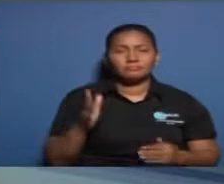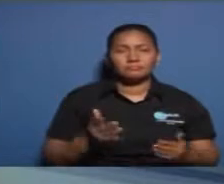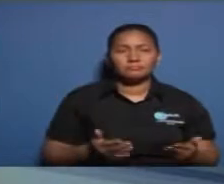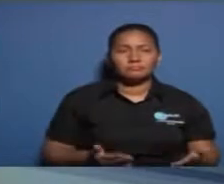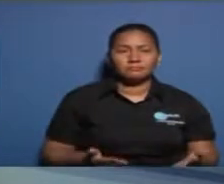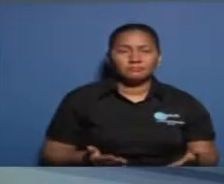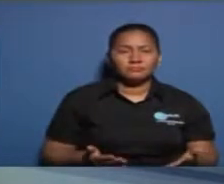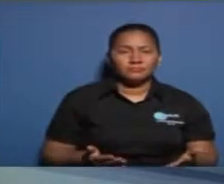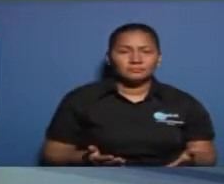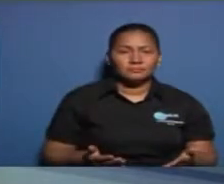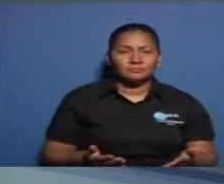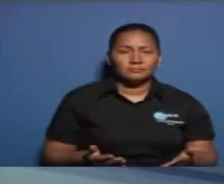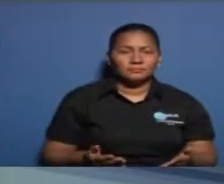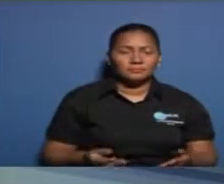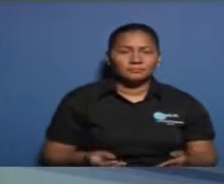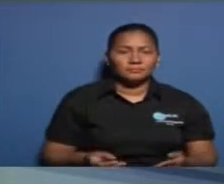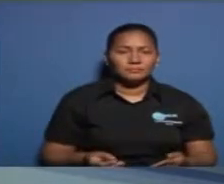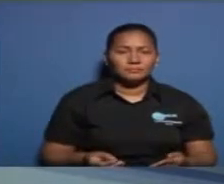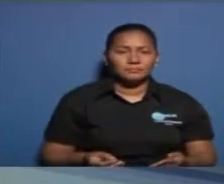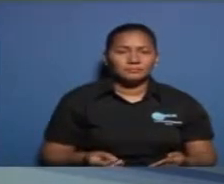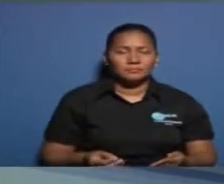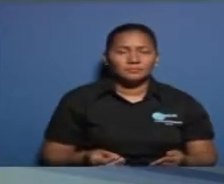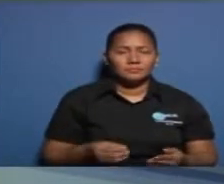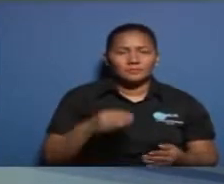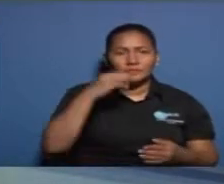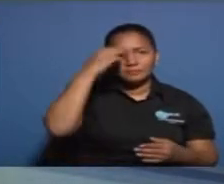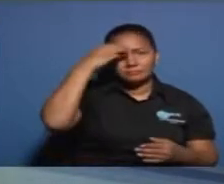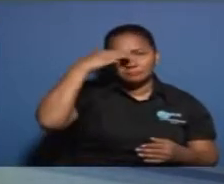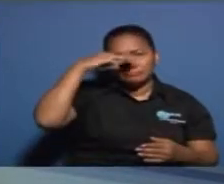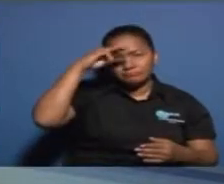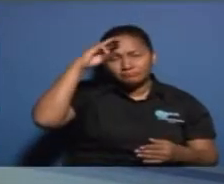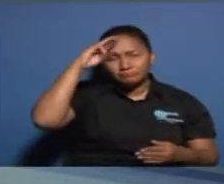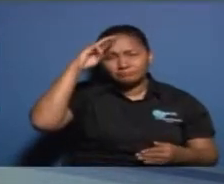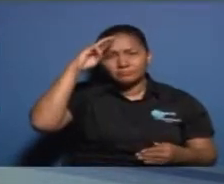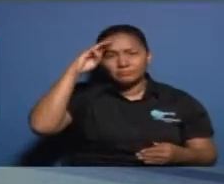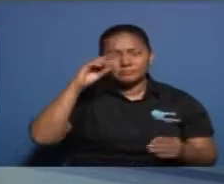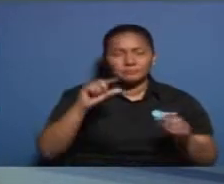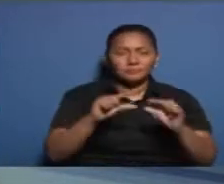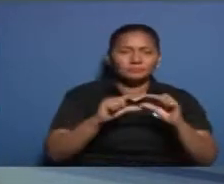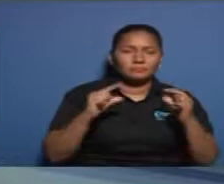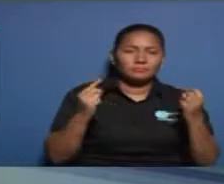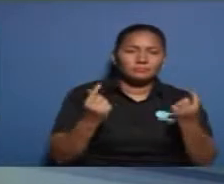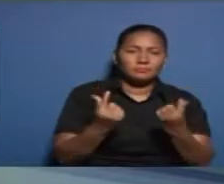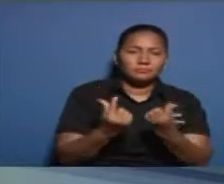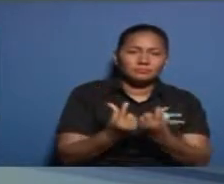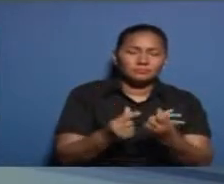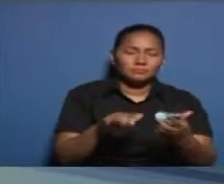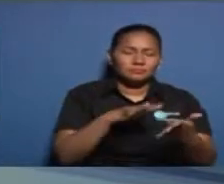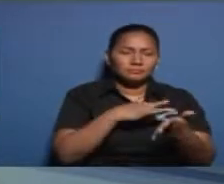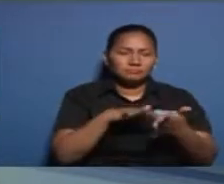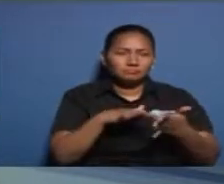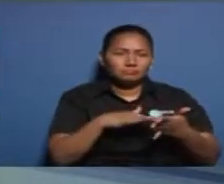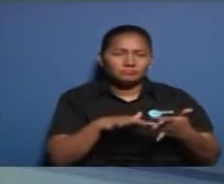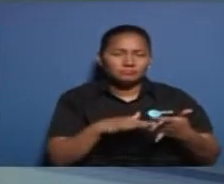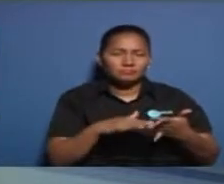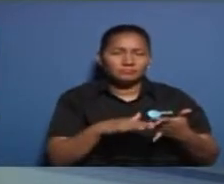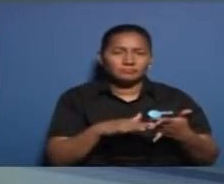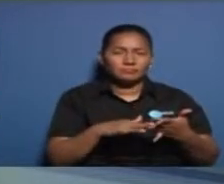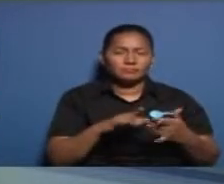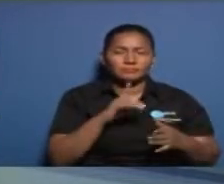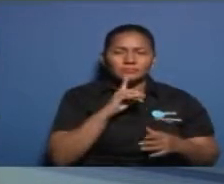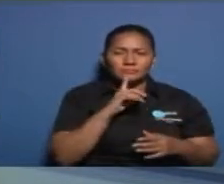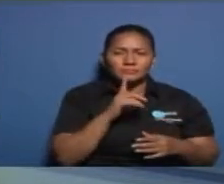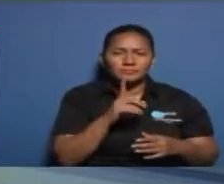de la mujer que se realizó en méxico porque en mi grupo estudiantil me pidió en ese momento que yo disertará al